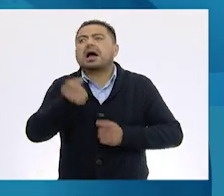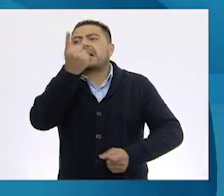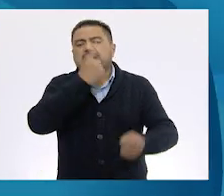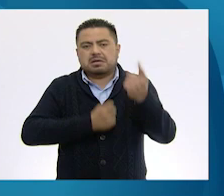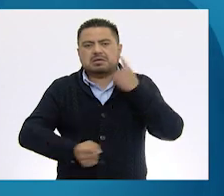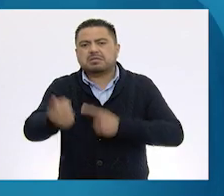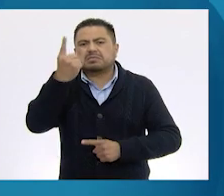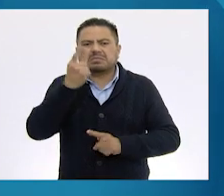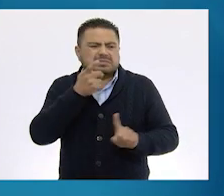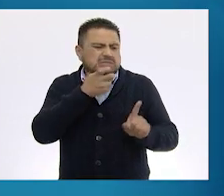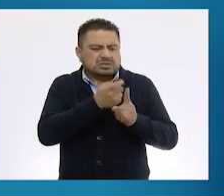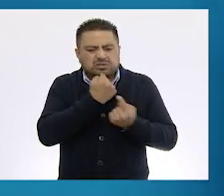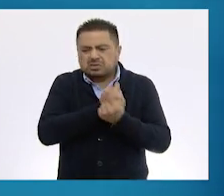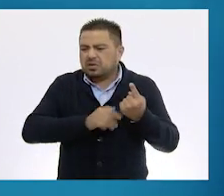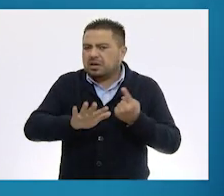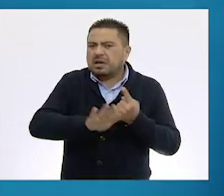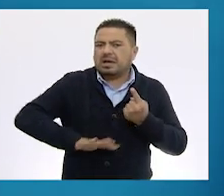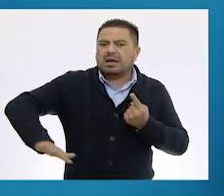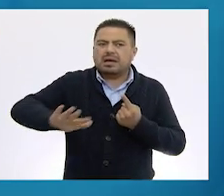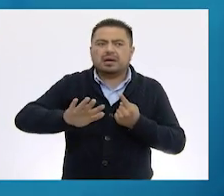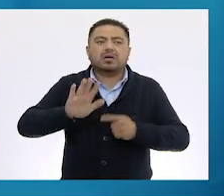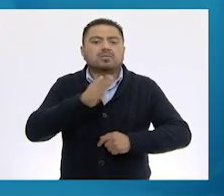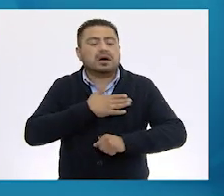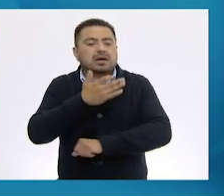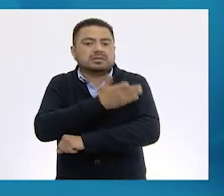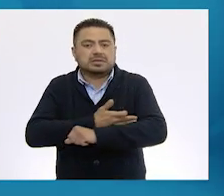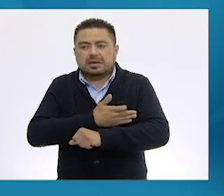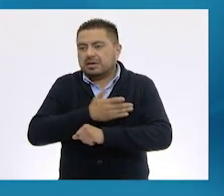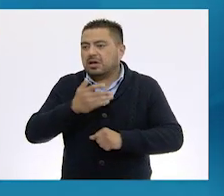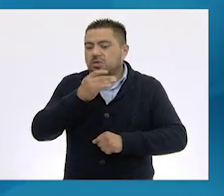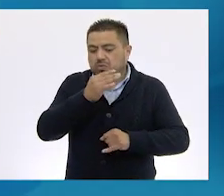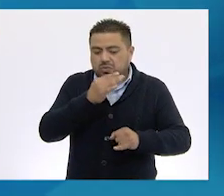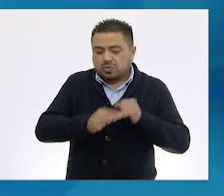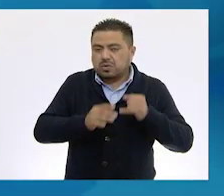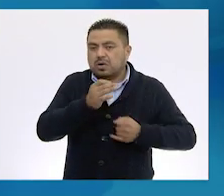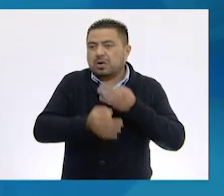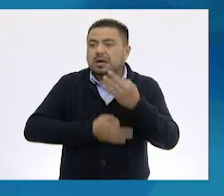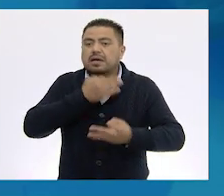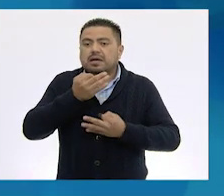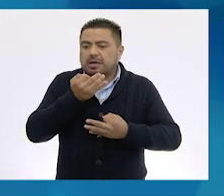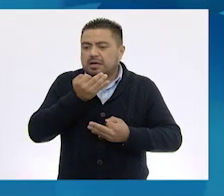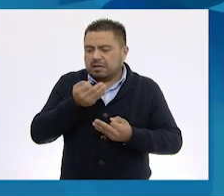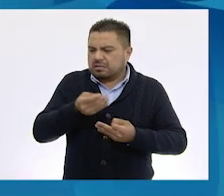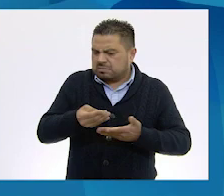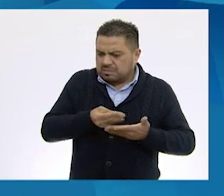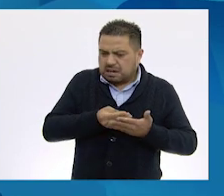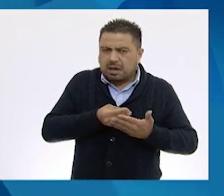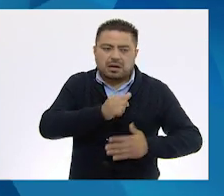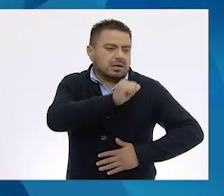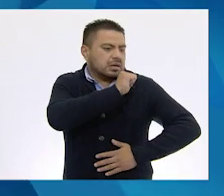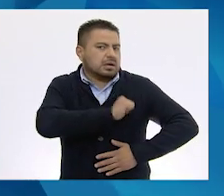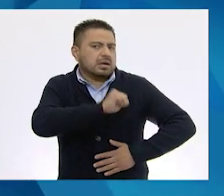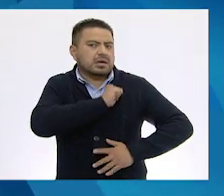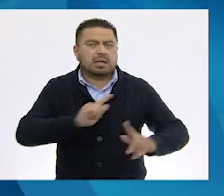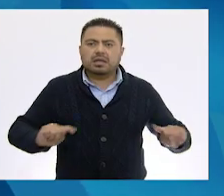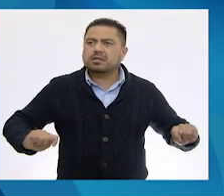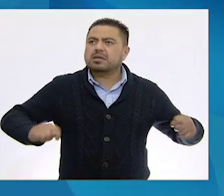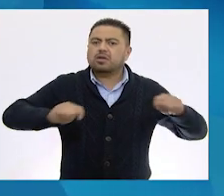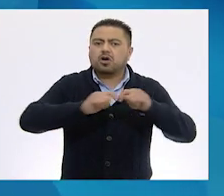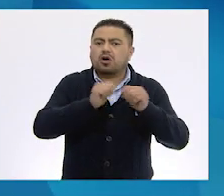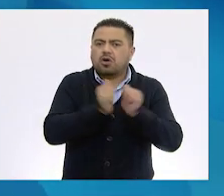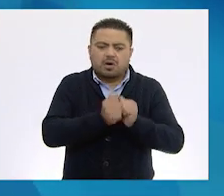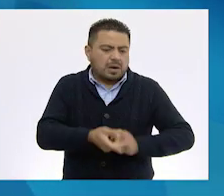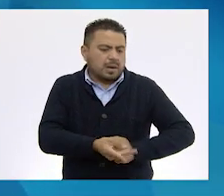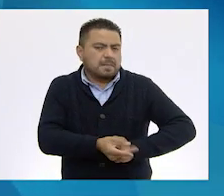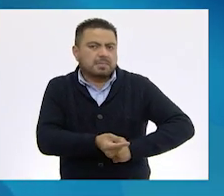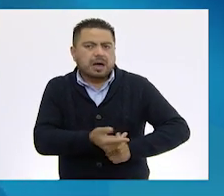desmayos y caos entre niños y niñas del plantel Buenas escolar. tardes, en los últimos momentos se han recibido información y decenas de un antiguo teotihuacano con su perro.